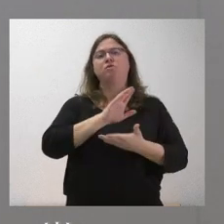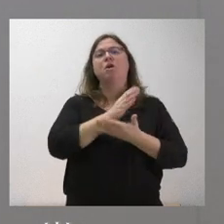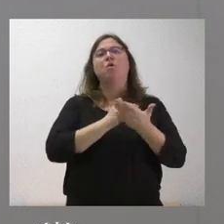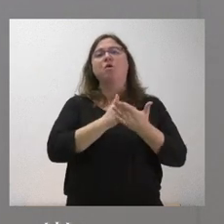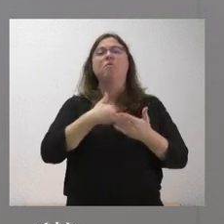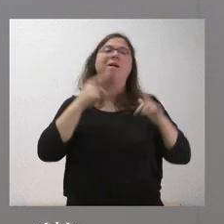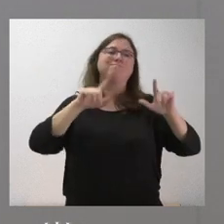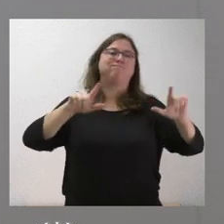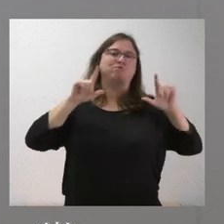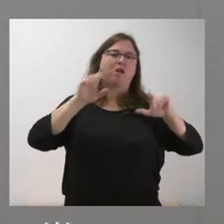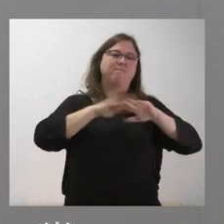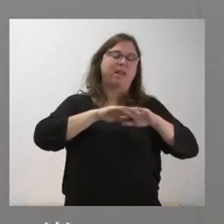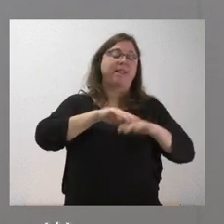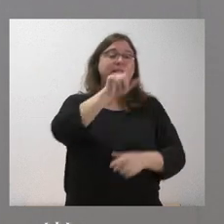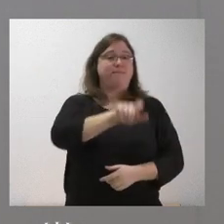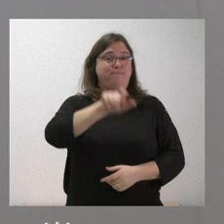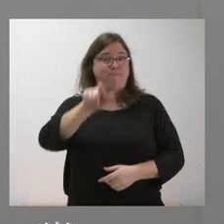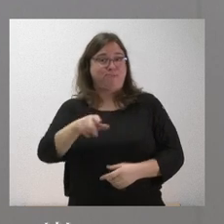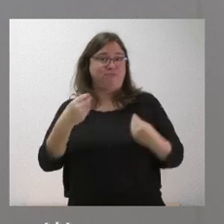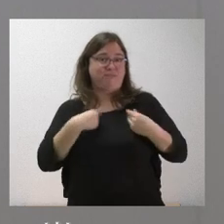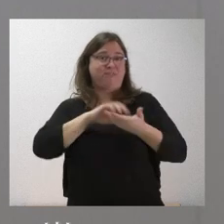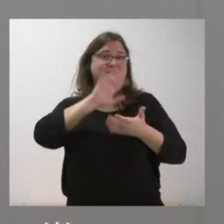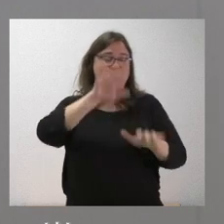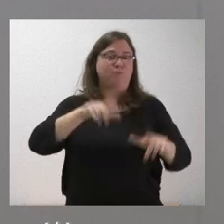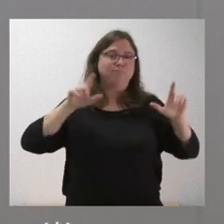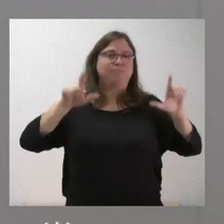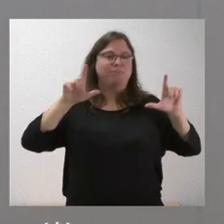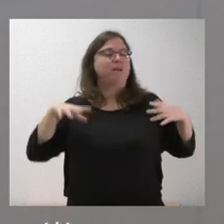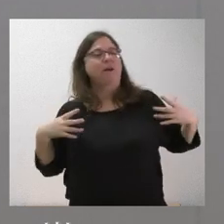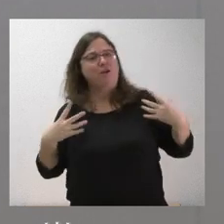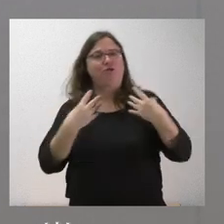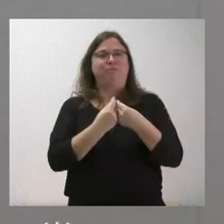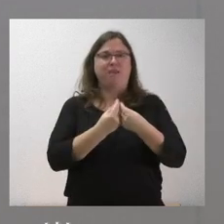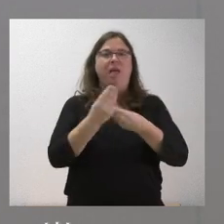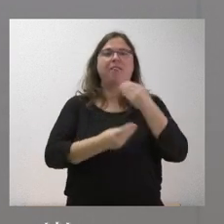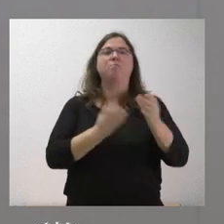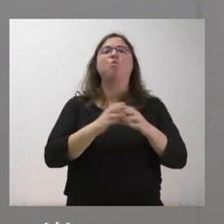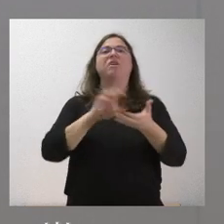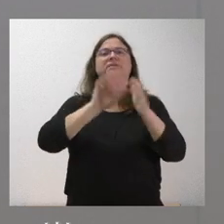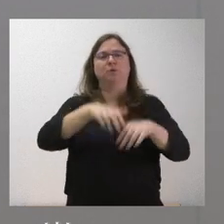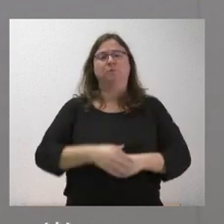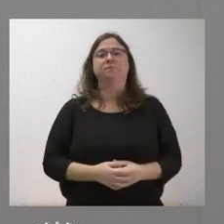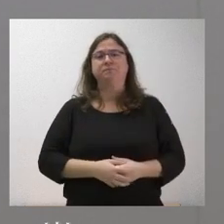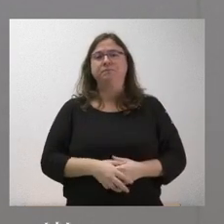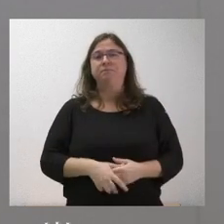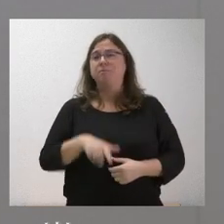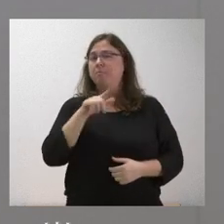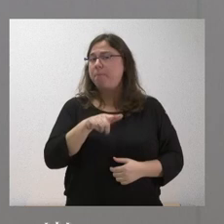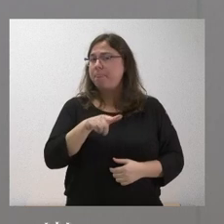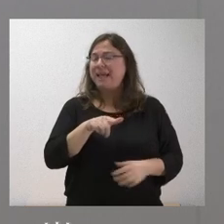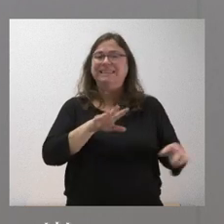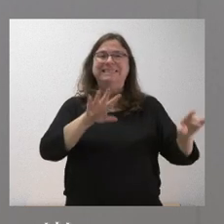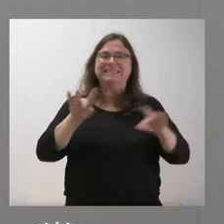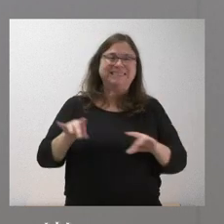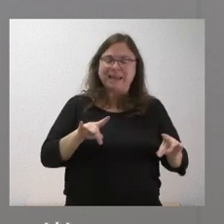papel protagonism de la ciudad de la ciudadanía de Castilla de león y el acompañamiento que en ese sentido lo hace la junta de Castilla de León Esta es una tierra donde